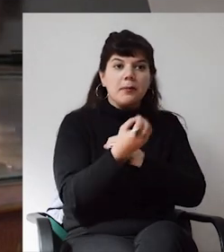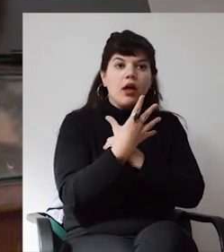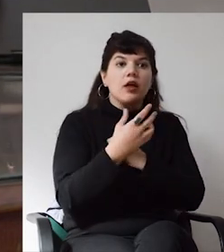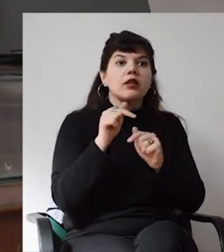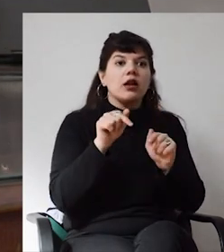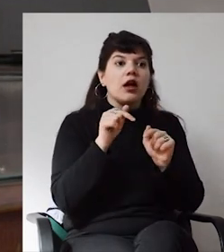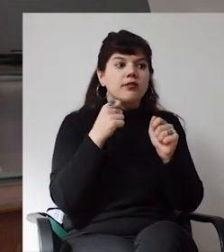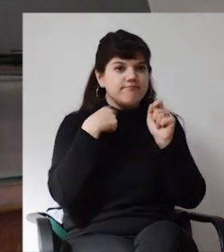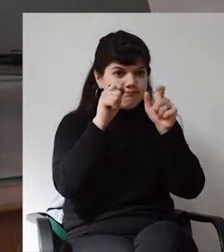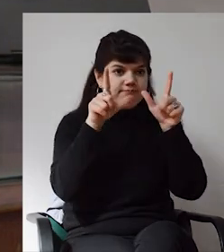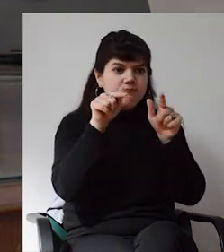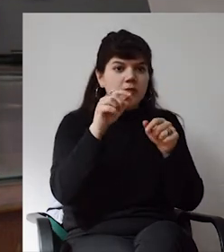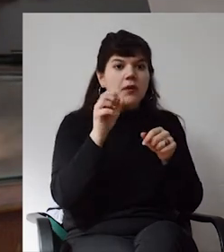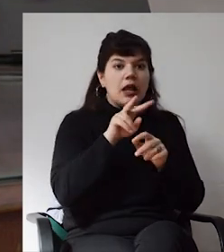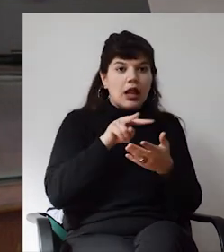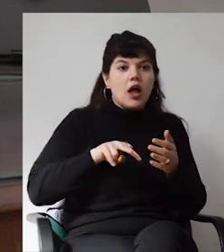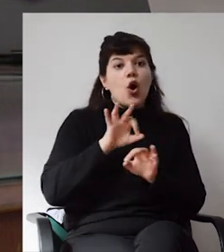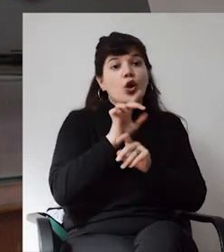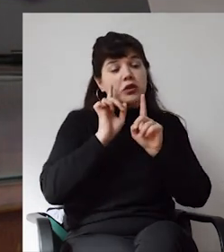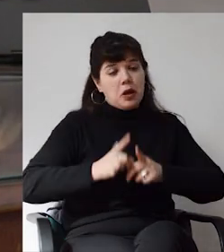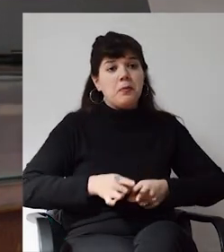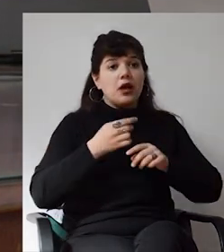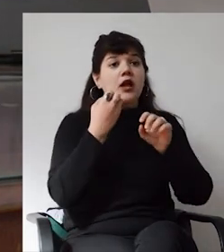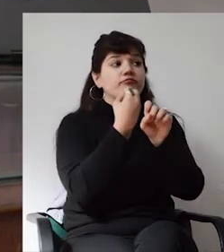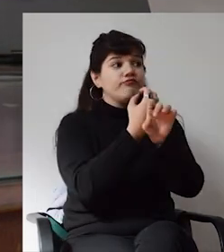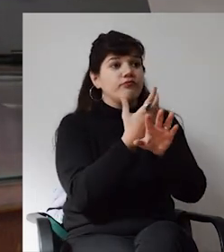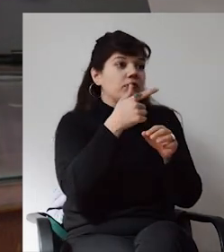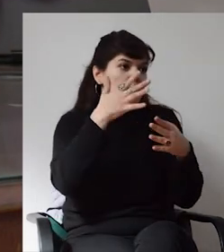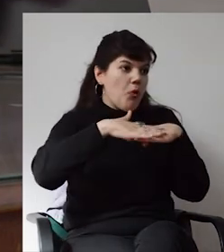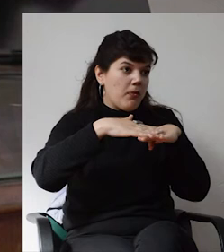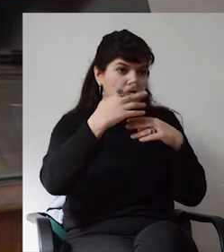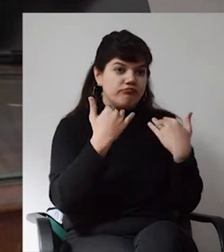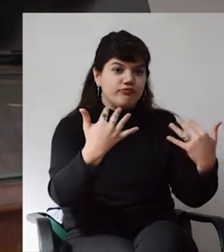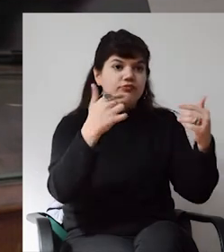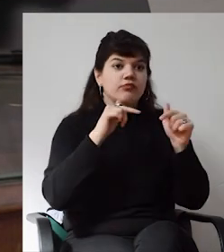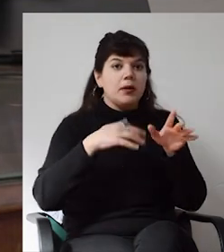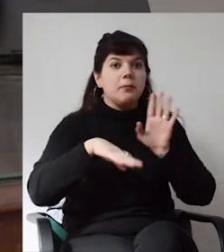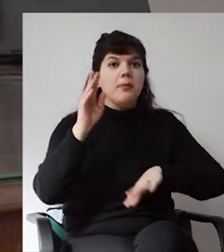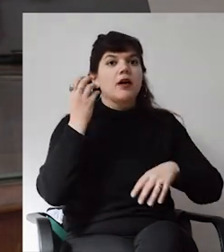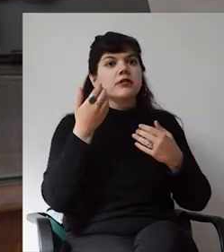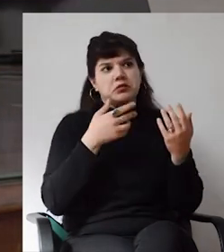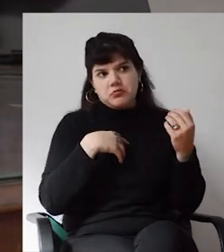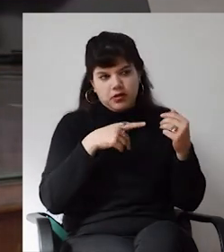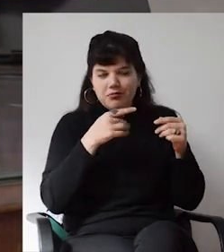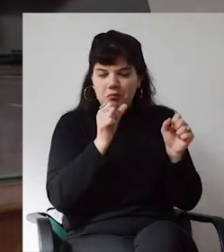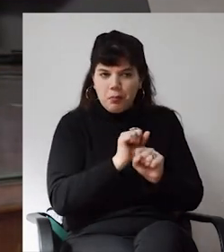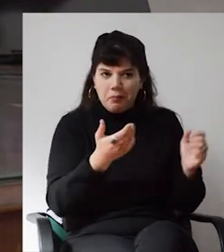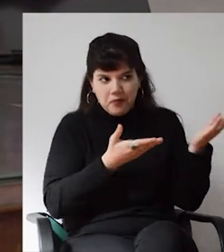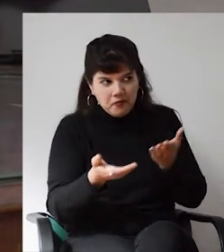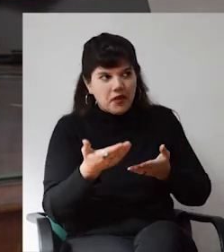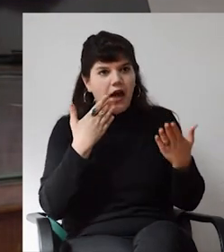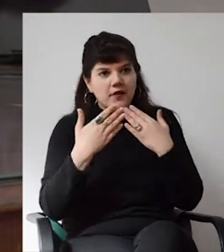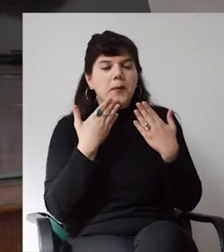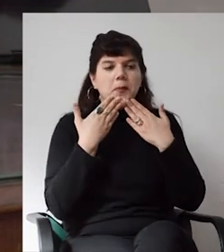puede ser que vamos a estar atentos ahí para ir leyendo, o si no acá también en vivo y en directo para ir realizando, son más que